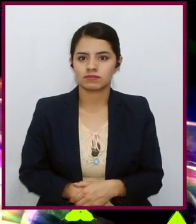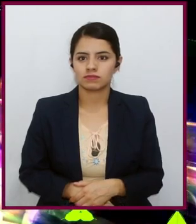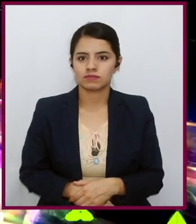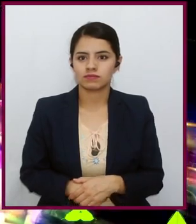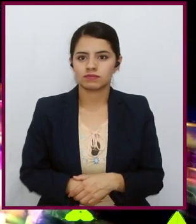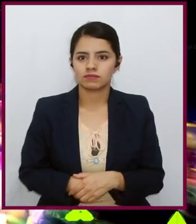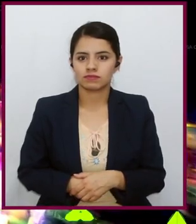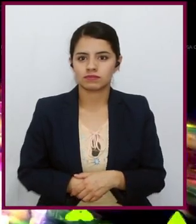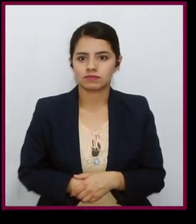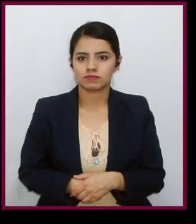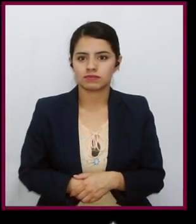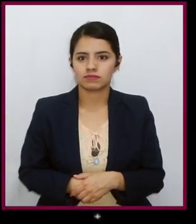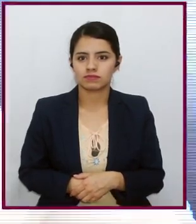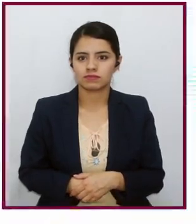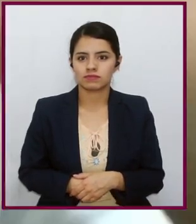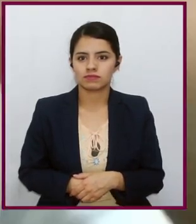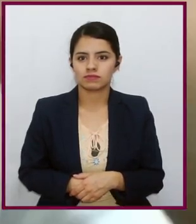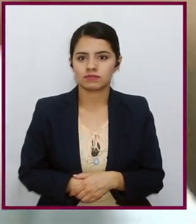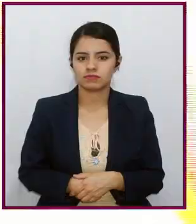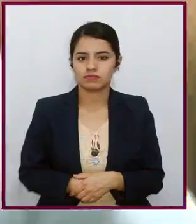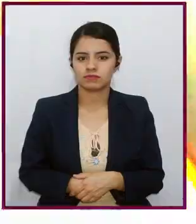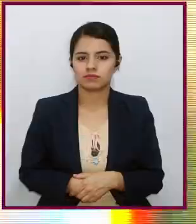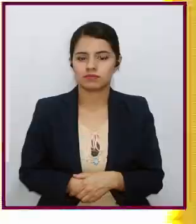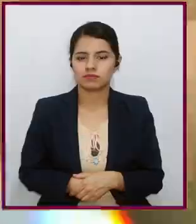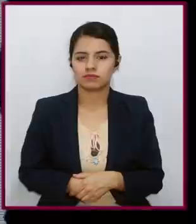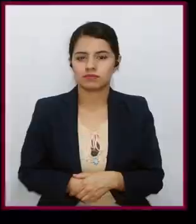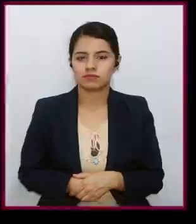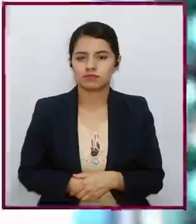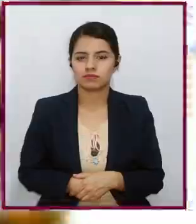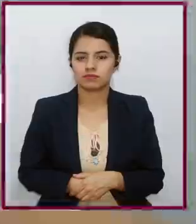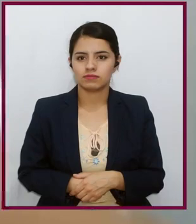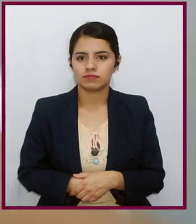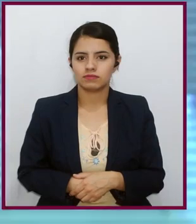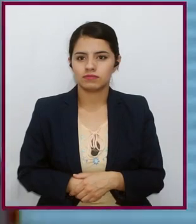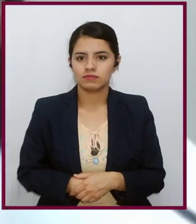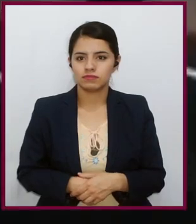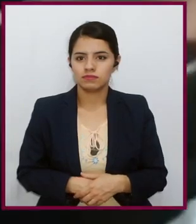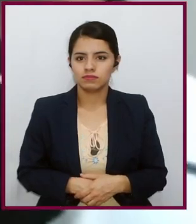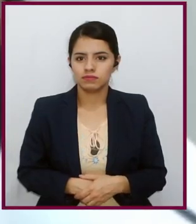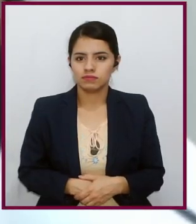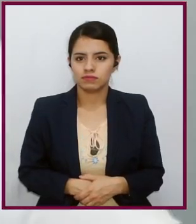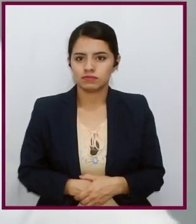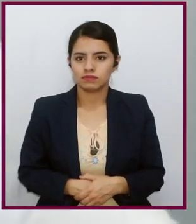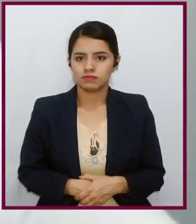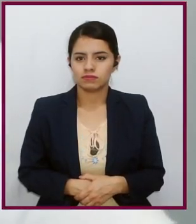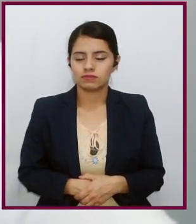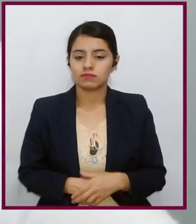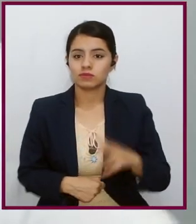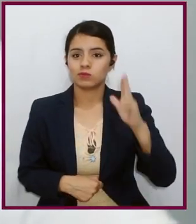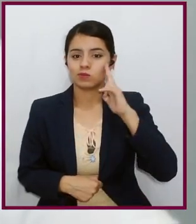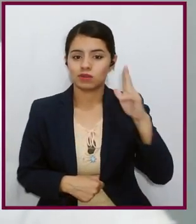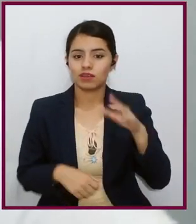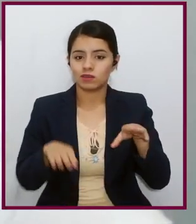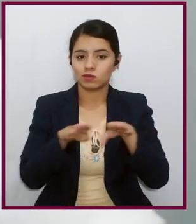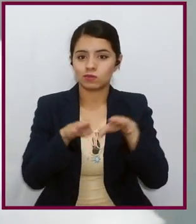el título, añadir texto y obviamente imágenes como esta. Oye, y también estoy viendo que se puede utilizar una app